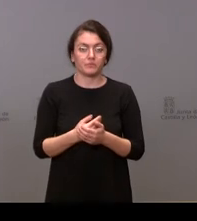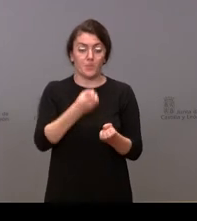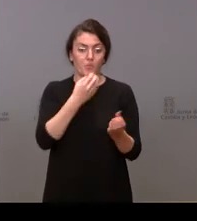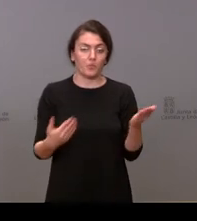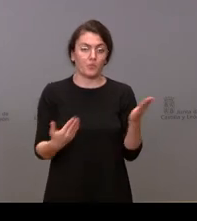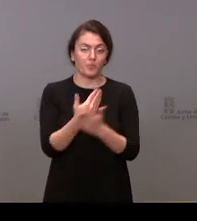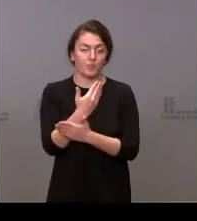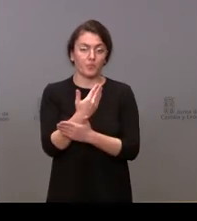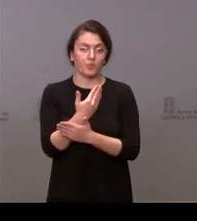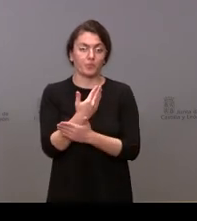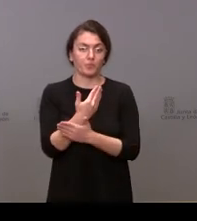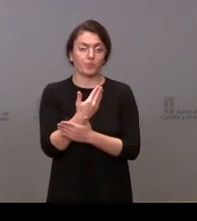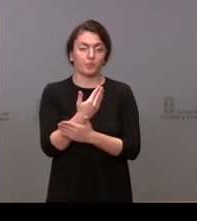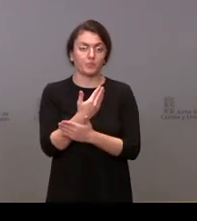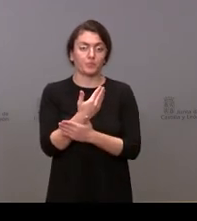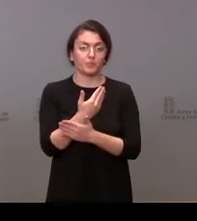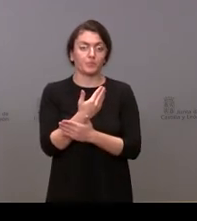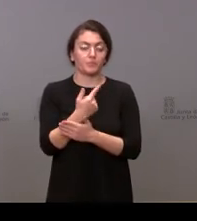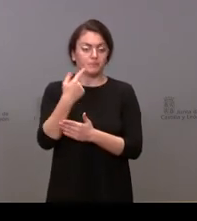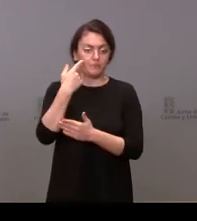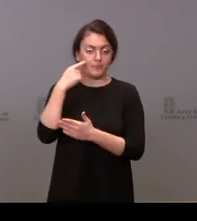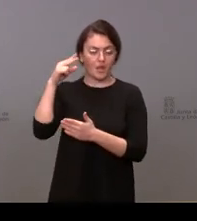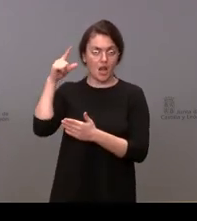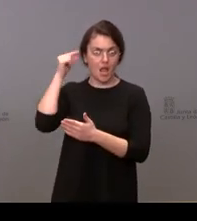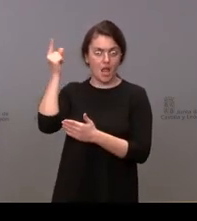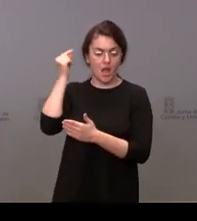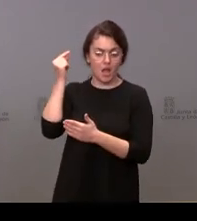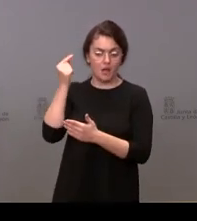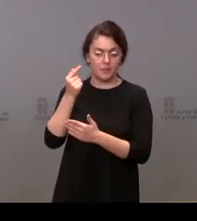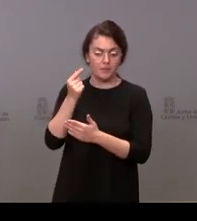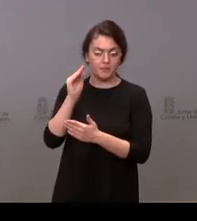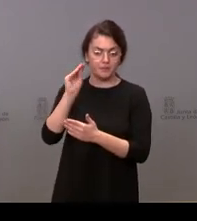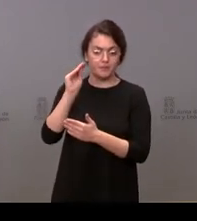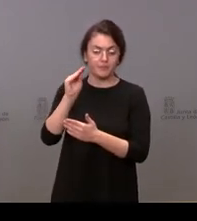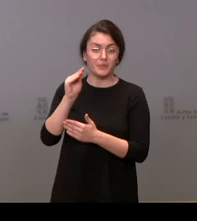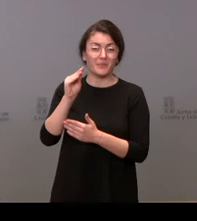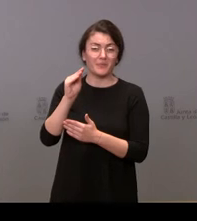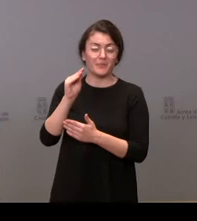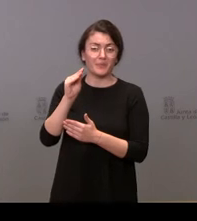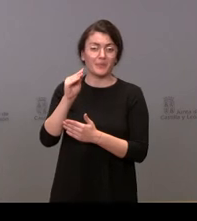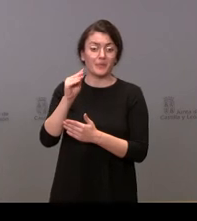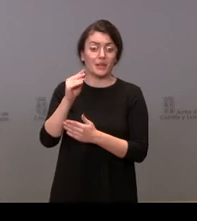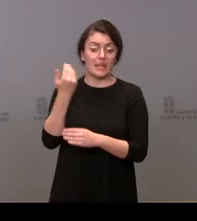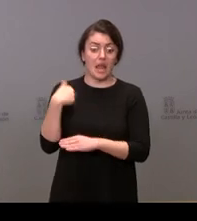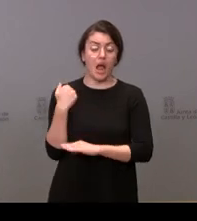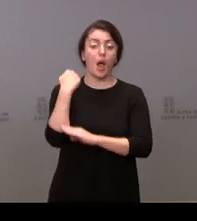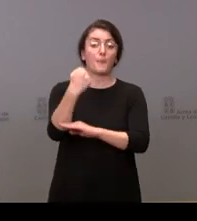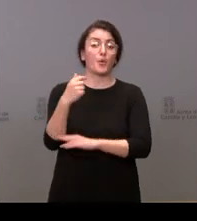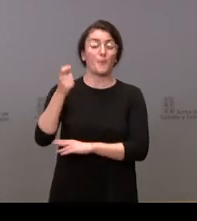días. Para el señor Igea, le he querido entender que tiene el apoyo de los profesionales y de las